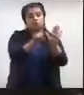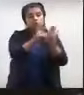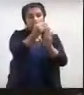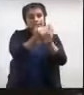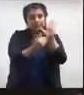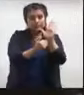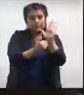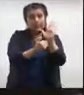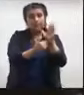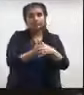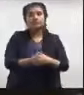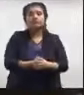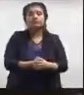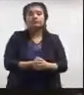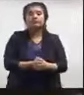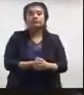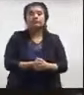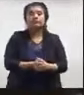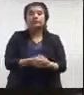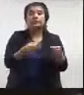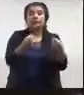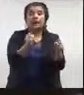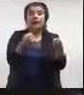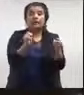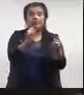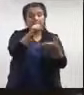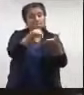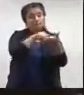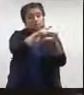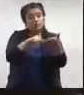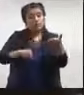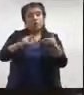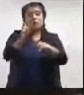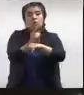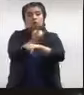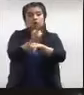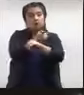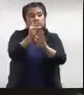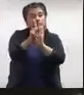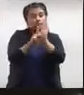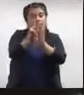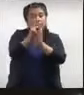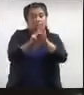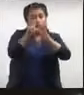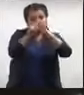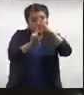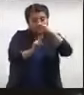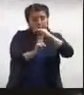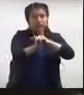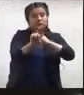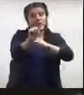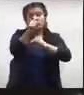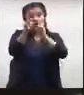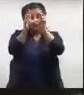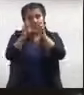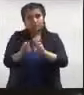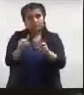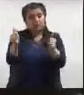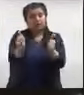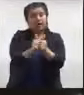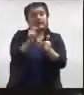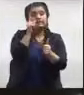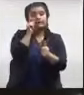lo siguiente: se realizó votación para el uso de audiovisuales e ingreso de personas para acompañar al